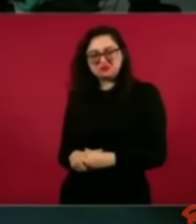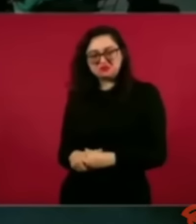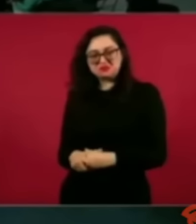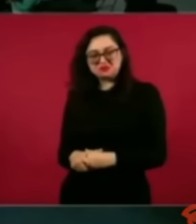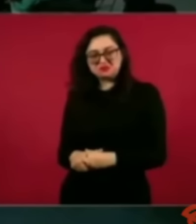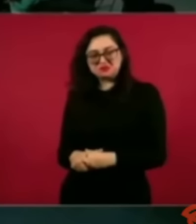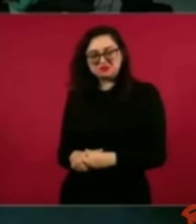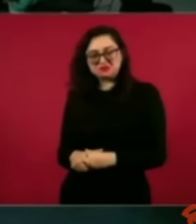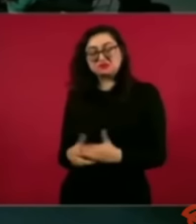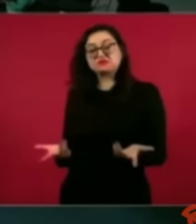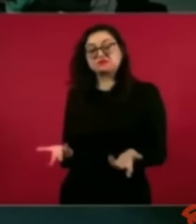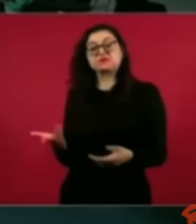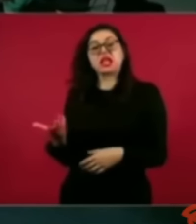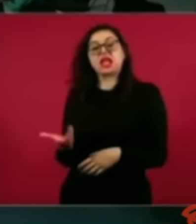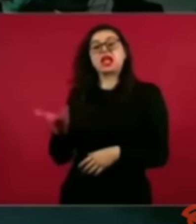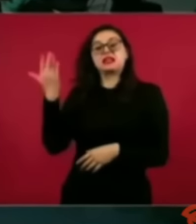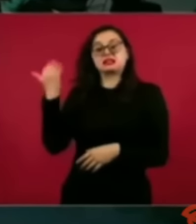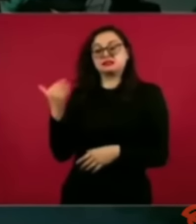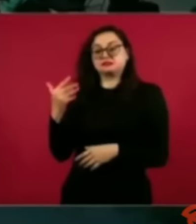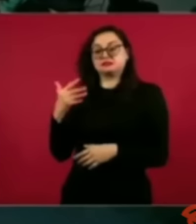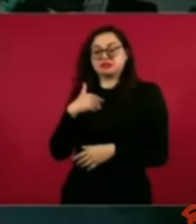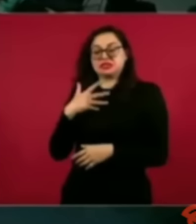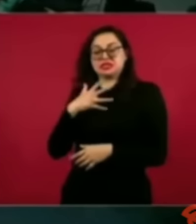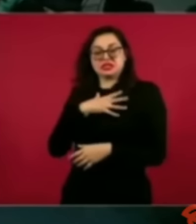finada esposa Rocío